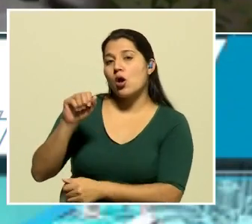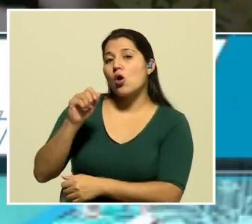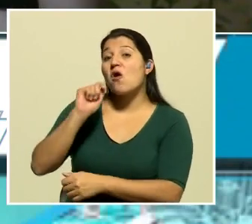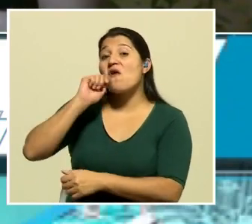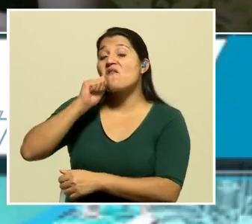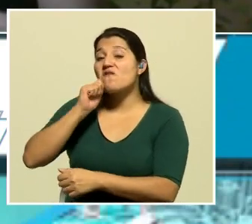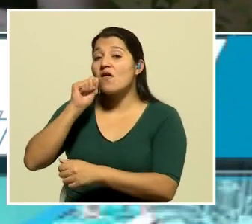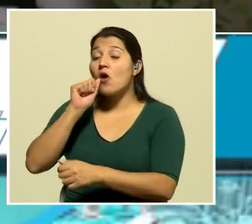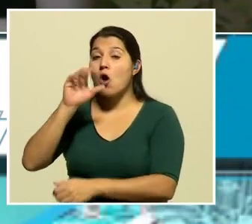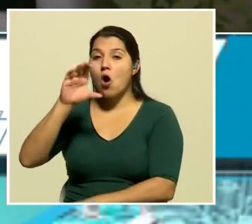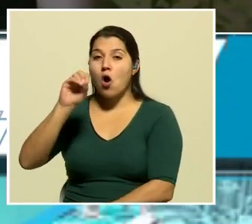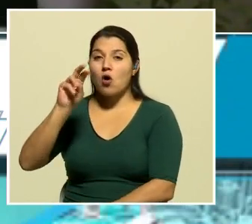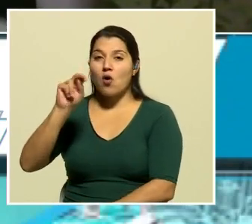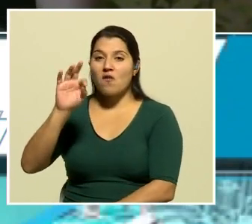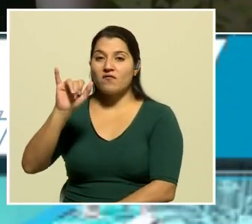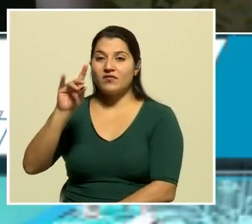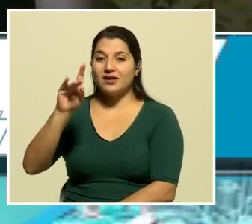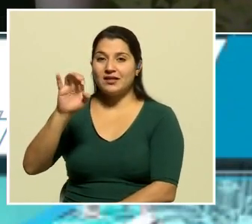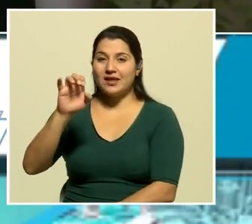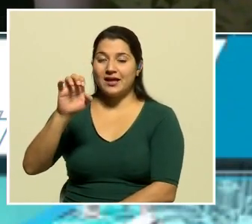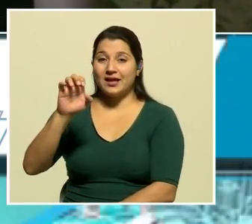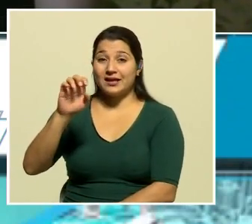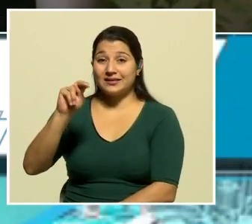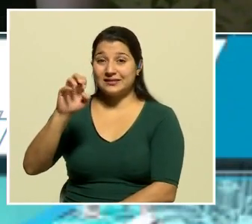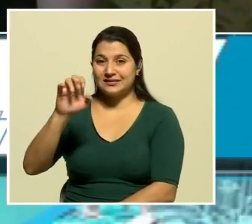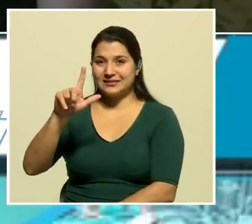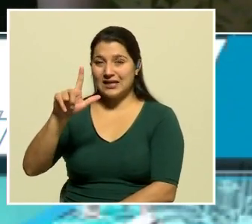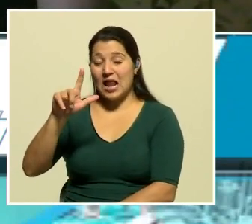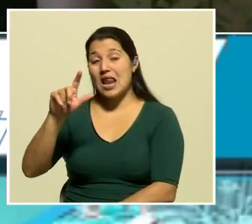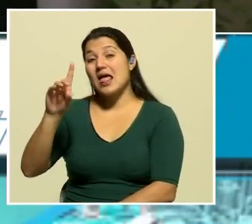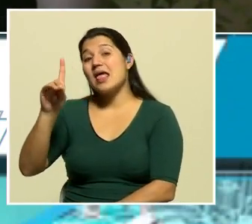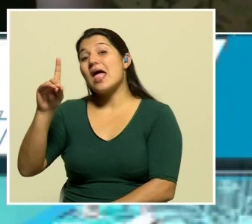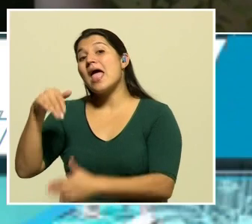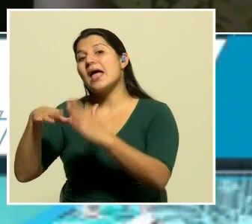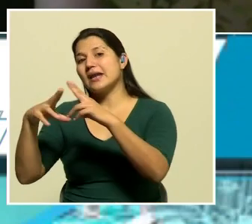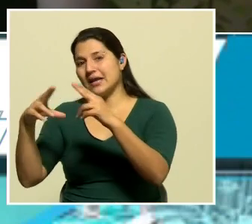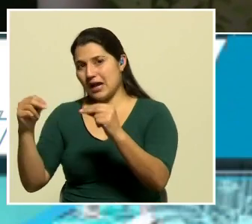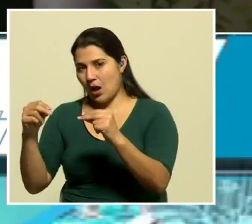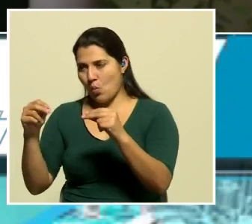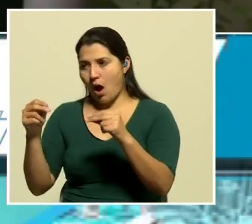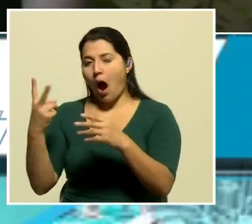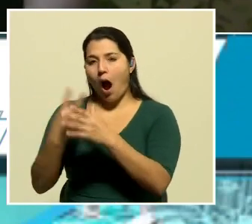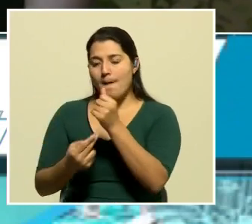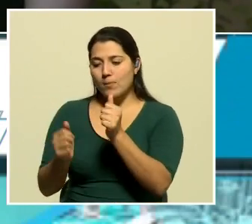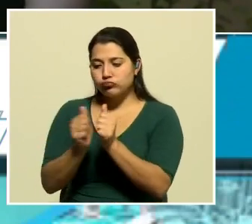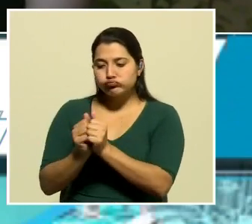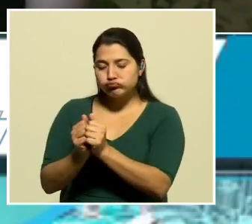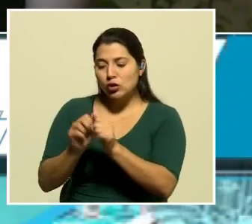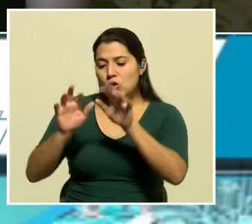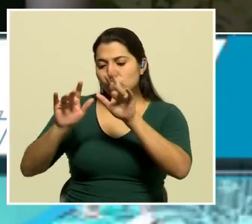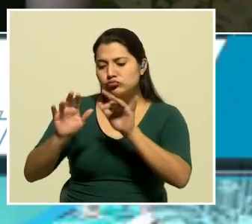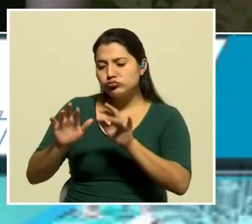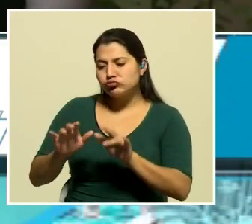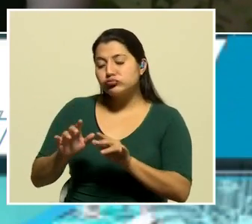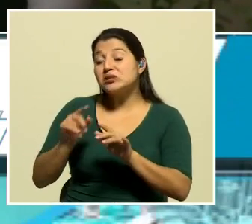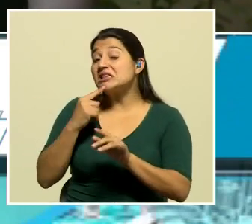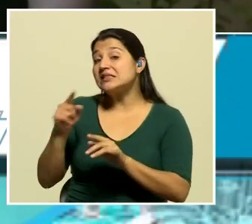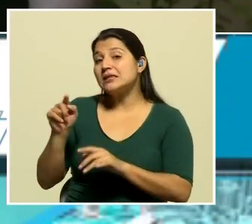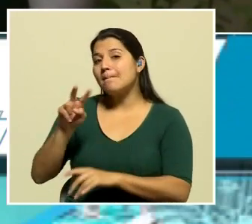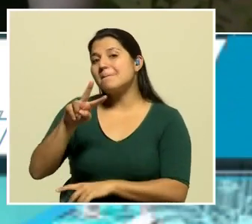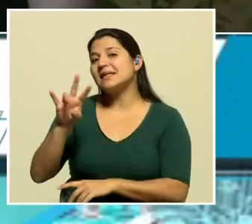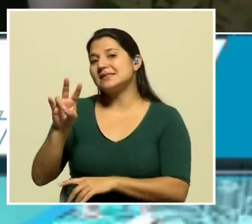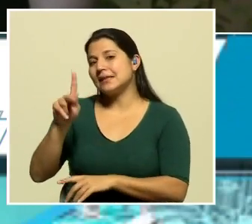nos comentaron que hay por lo menos 27 kilómetros de transportistas haciendo fila para poder pasar la